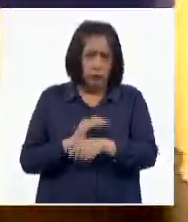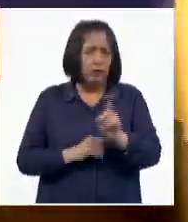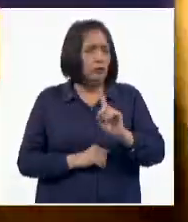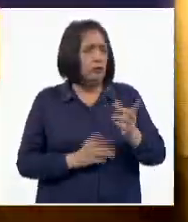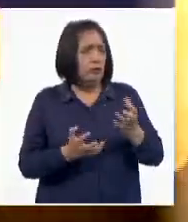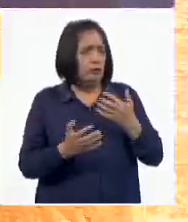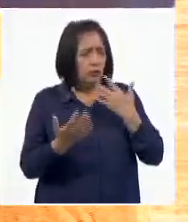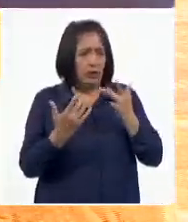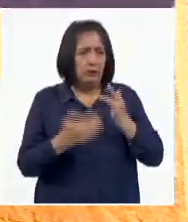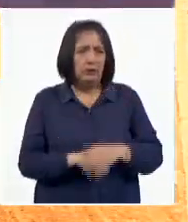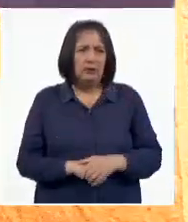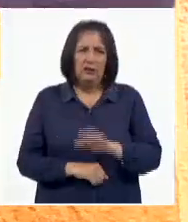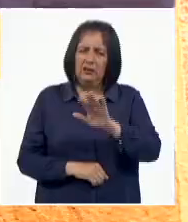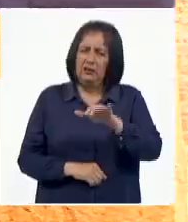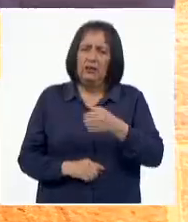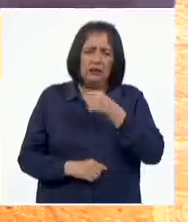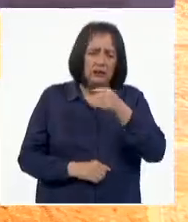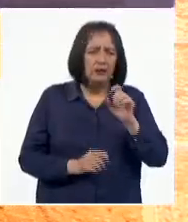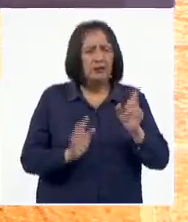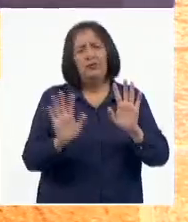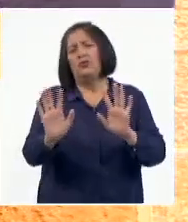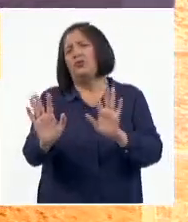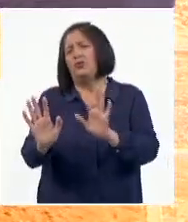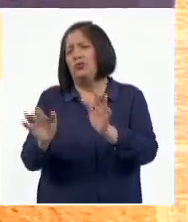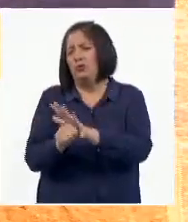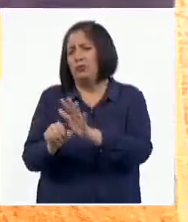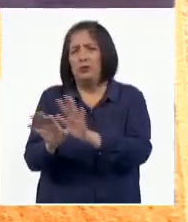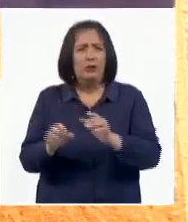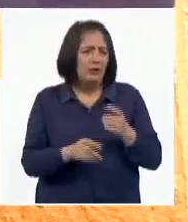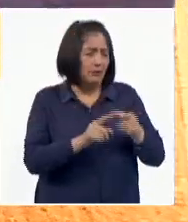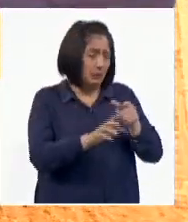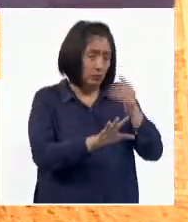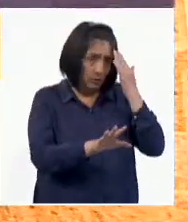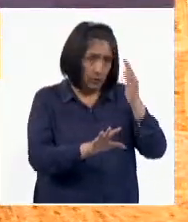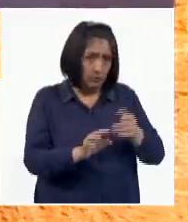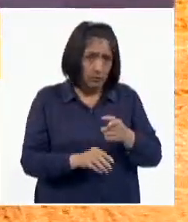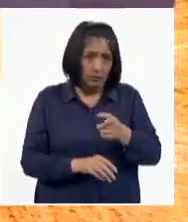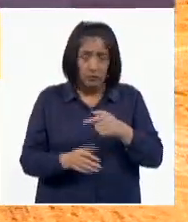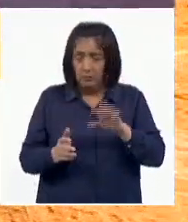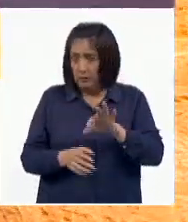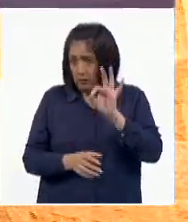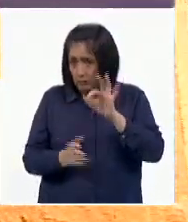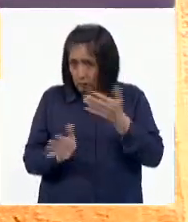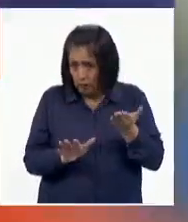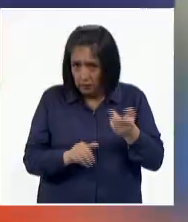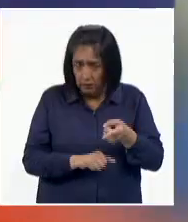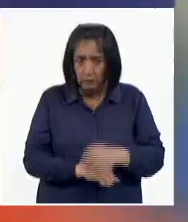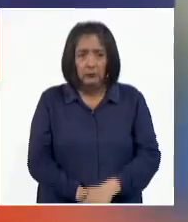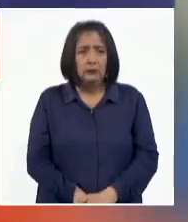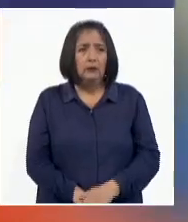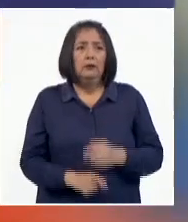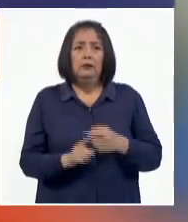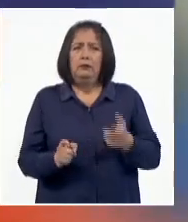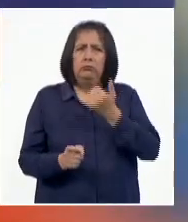quiso atendernos. Viene a Pozo de Canal 2. No, discúlpeme, estoy ocupada. Señor, ¿sabe que Lismar ha sido hallada muerta?